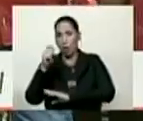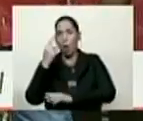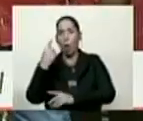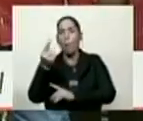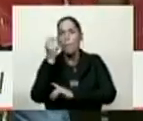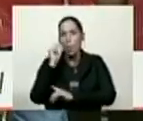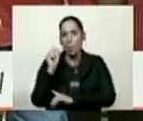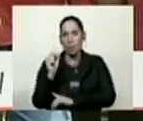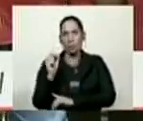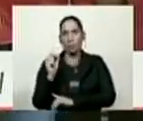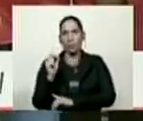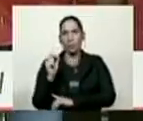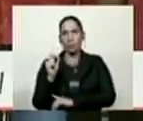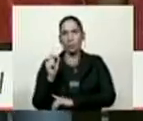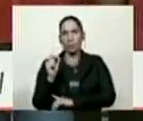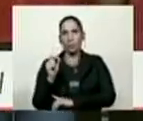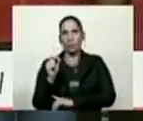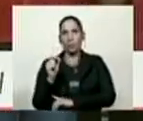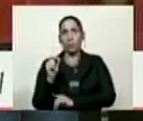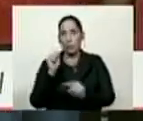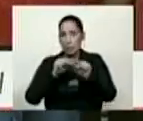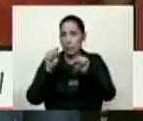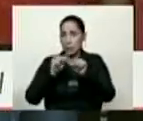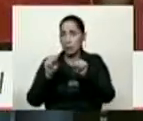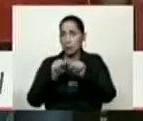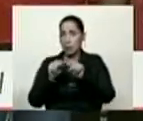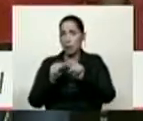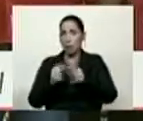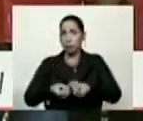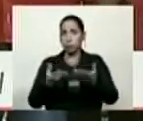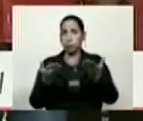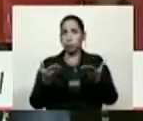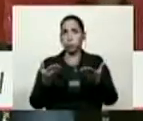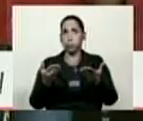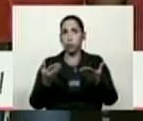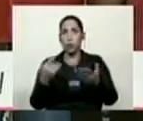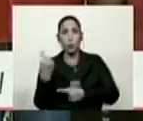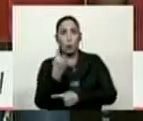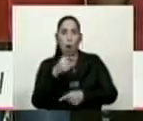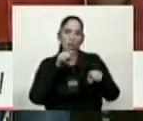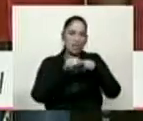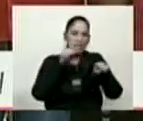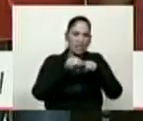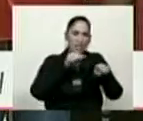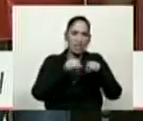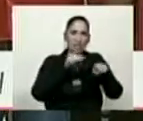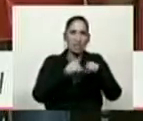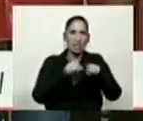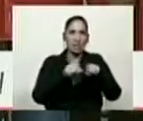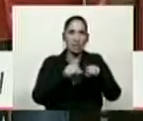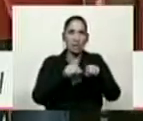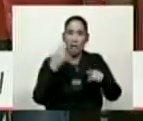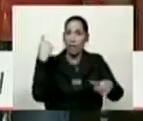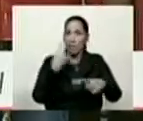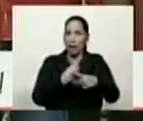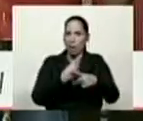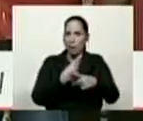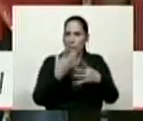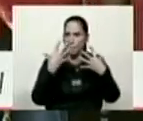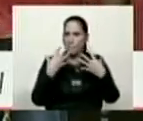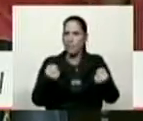y aporte, critique y aporte. Si usted solo critica, critica y critica, uno tiene que comenzar a